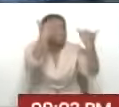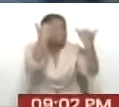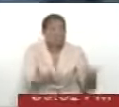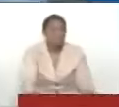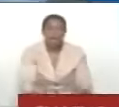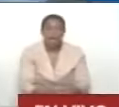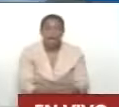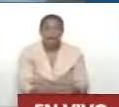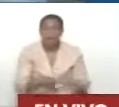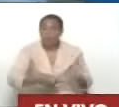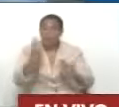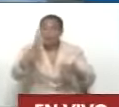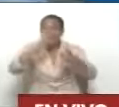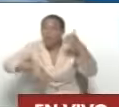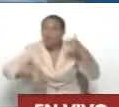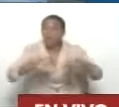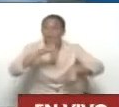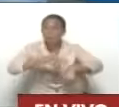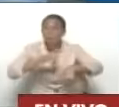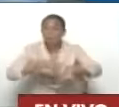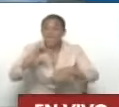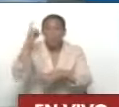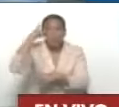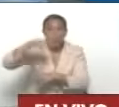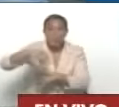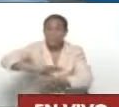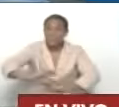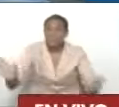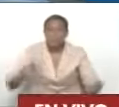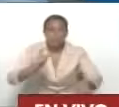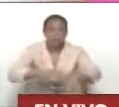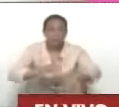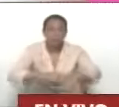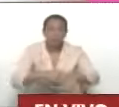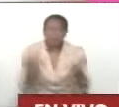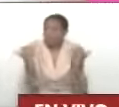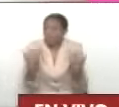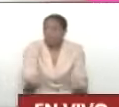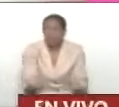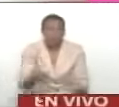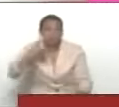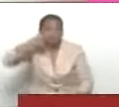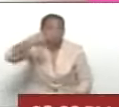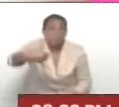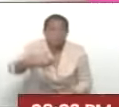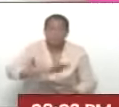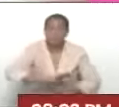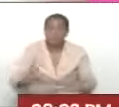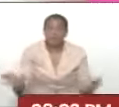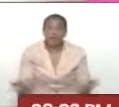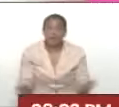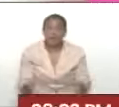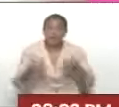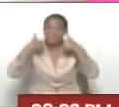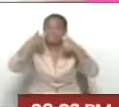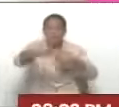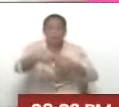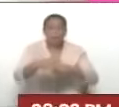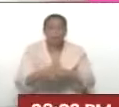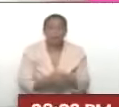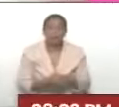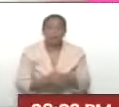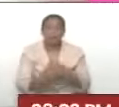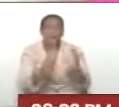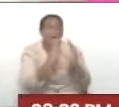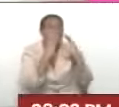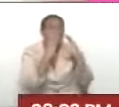Y llega a final de programa. ¿Quiere que se lo mande a montar? De una vez. Ah, bueno. Yo no como cebolla. Mi